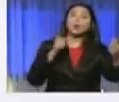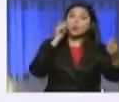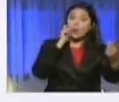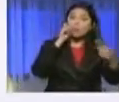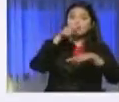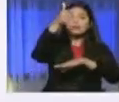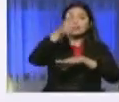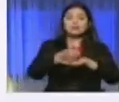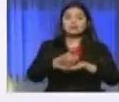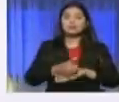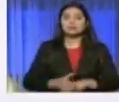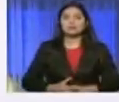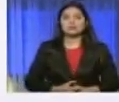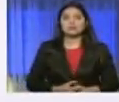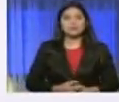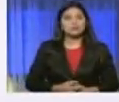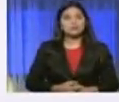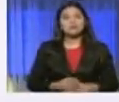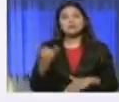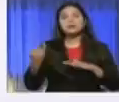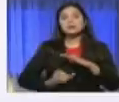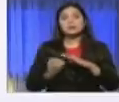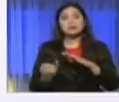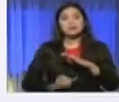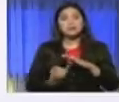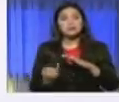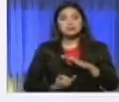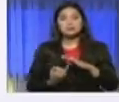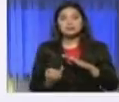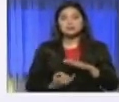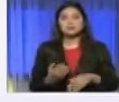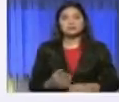director asistente también del Instituto de Estudios Latinoamericanos.